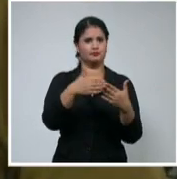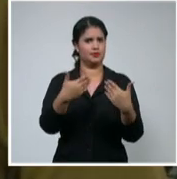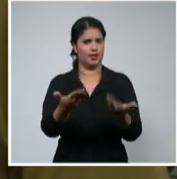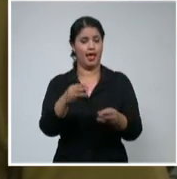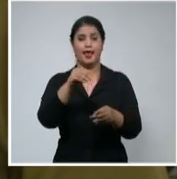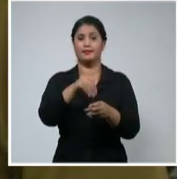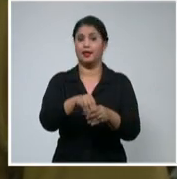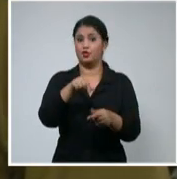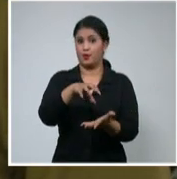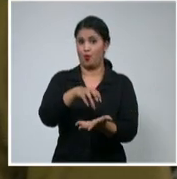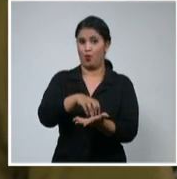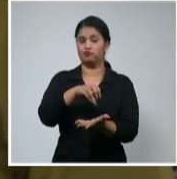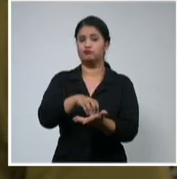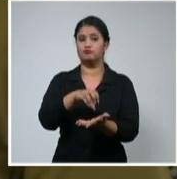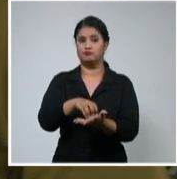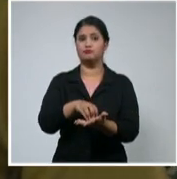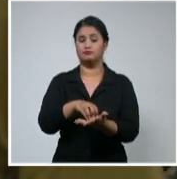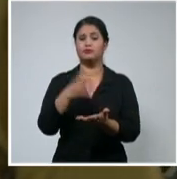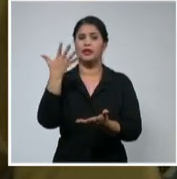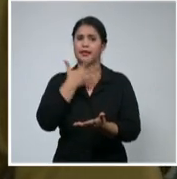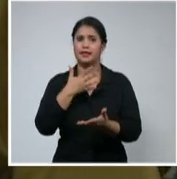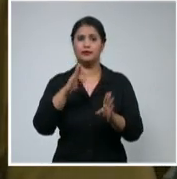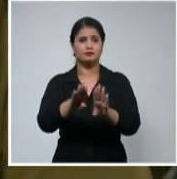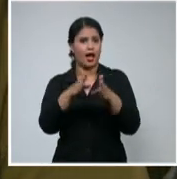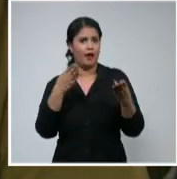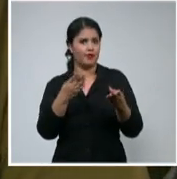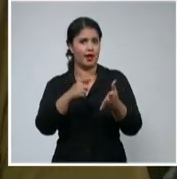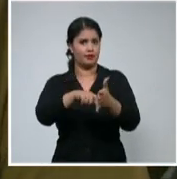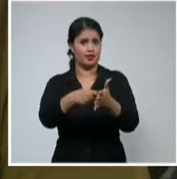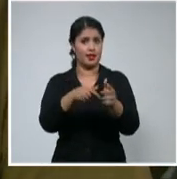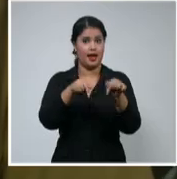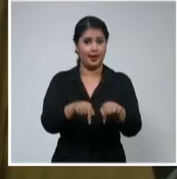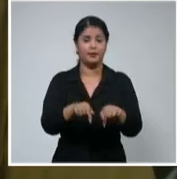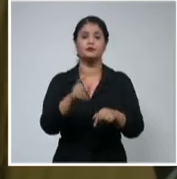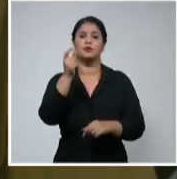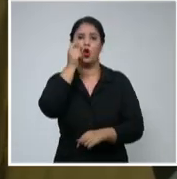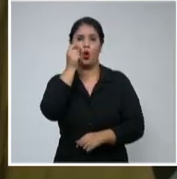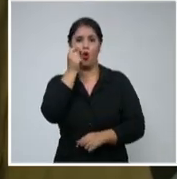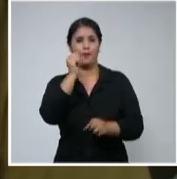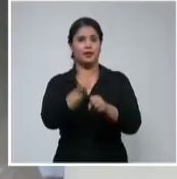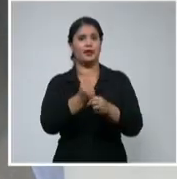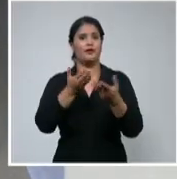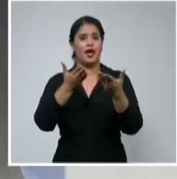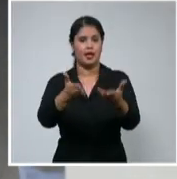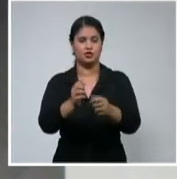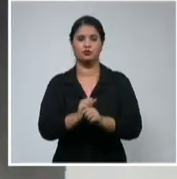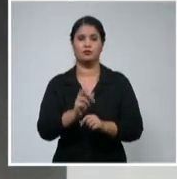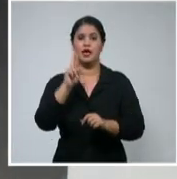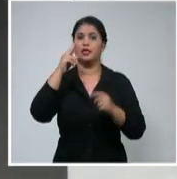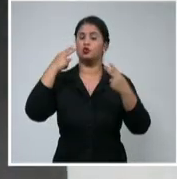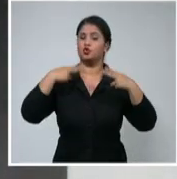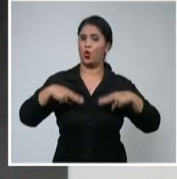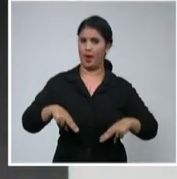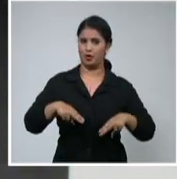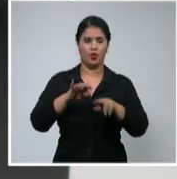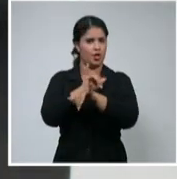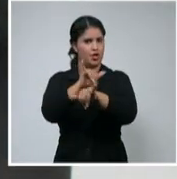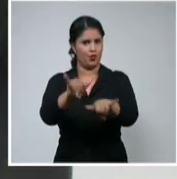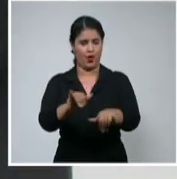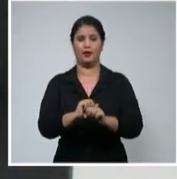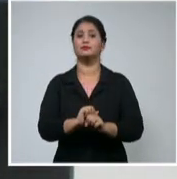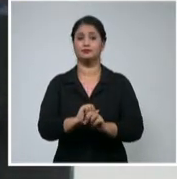al cual tenía acceso el cajero y el jefe de recursos humanos de la propia entidad. Burlando la confianza